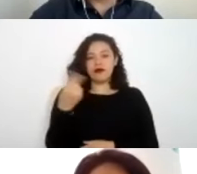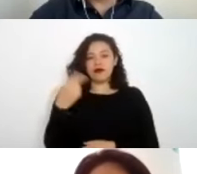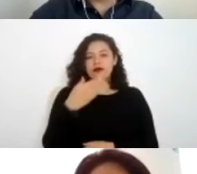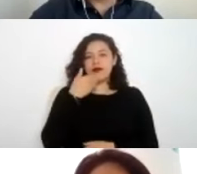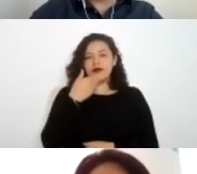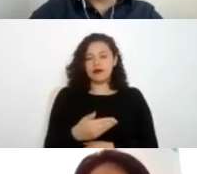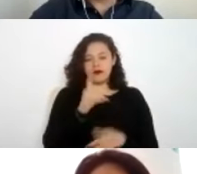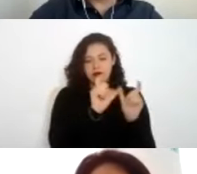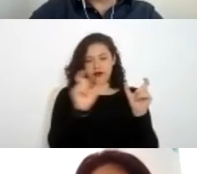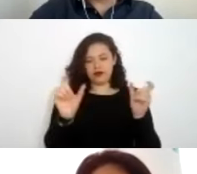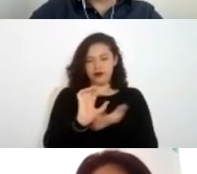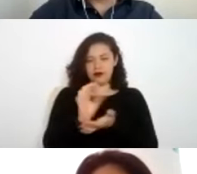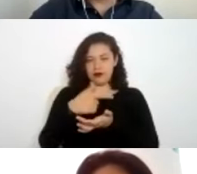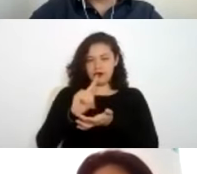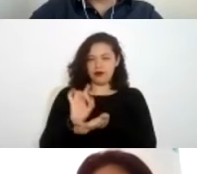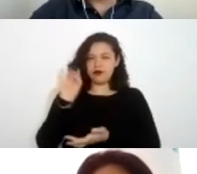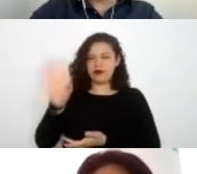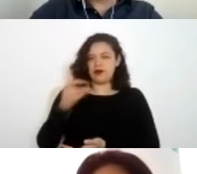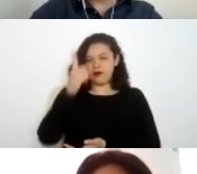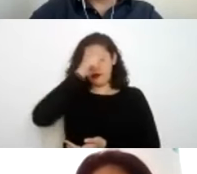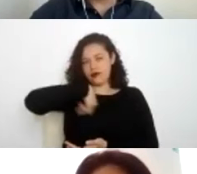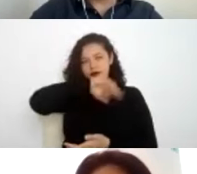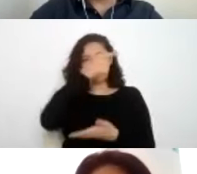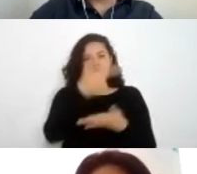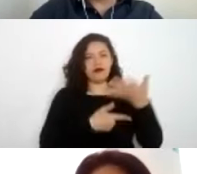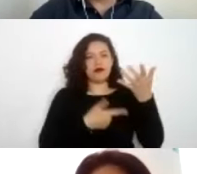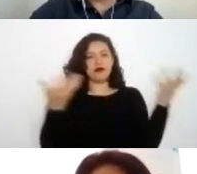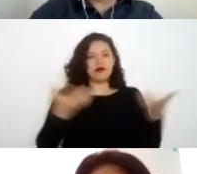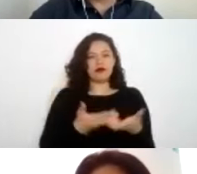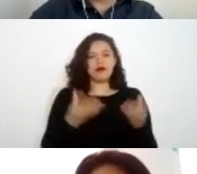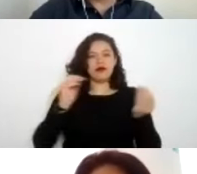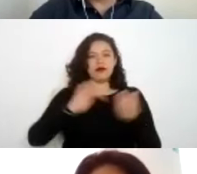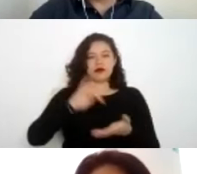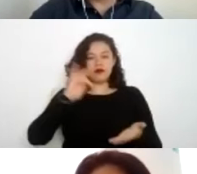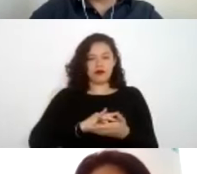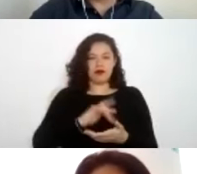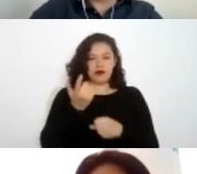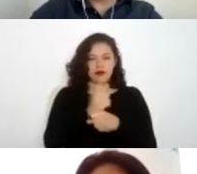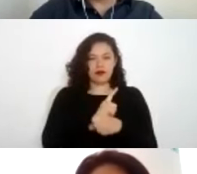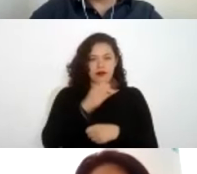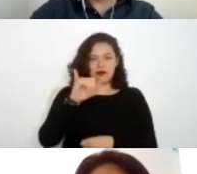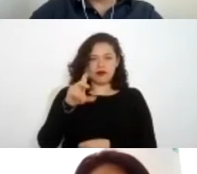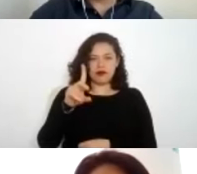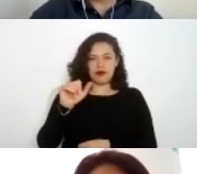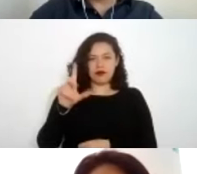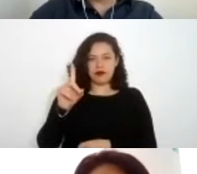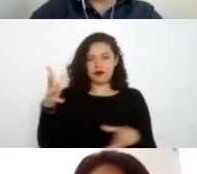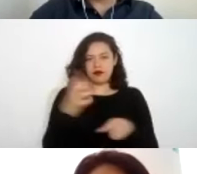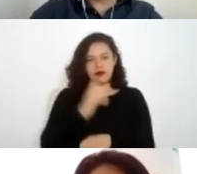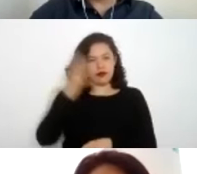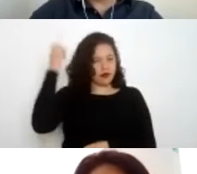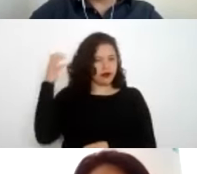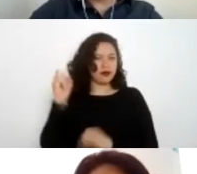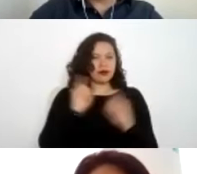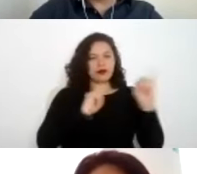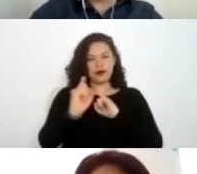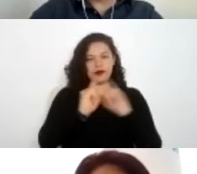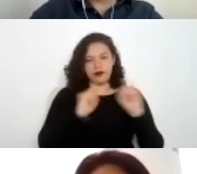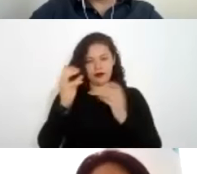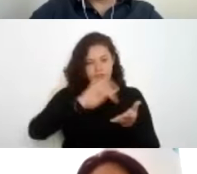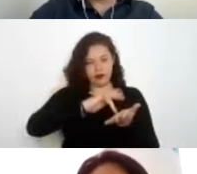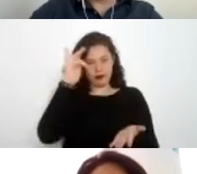completo por medio del chat, ya que de esta forma registramos su asistencia. Agradecemos la presencia de la licenciada Fernanda Velázquez, intérprete de lengua de señas